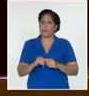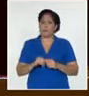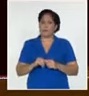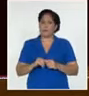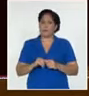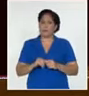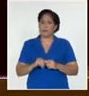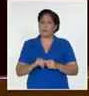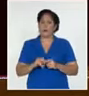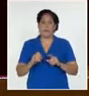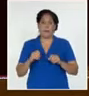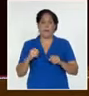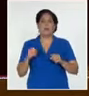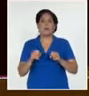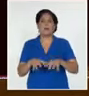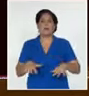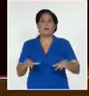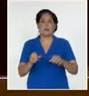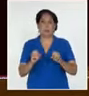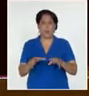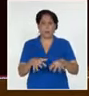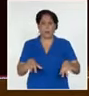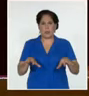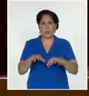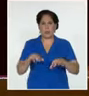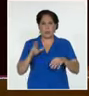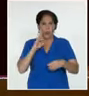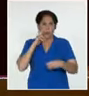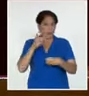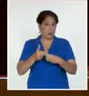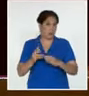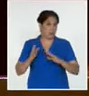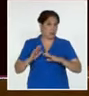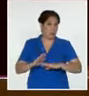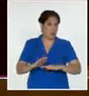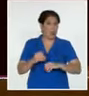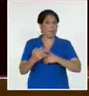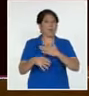esta problemática del déficit de combustible no solo ocasiona